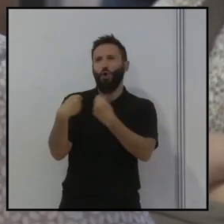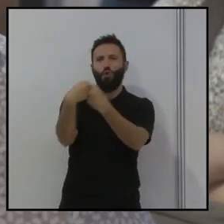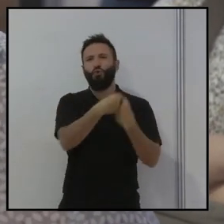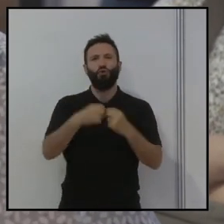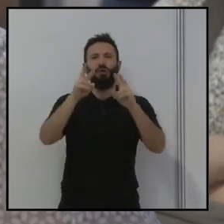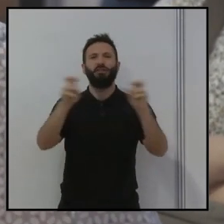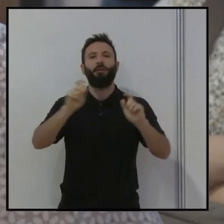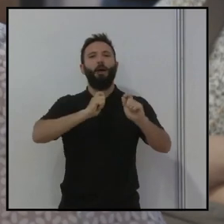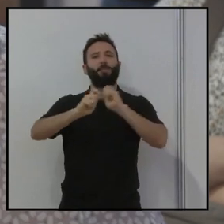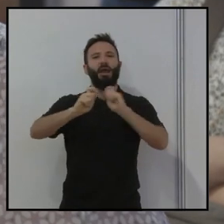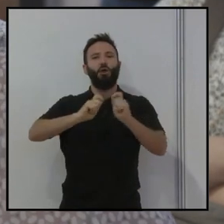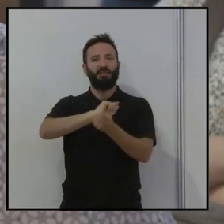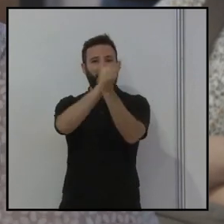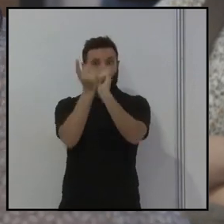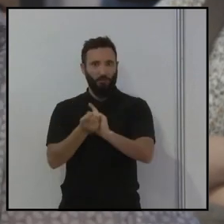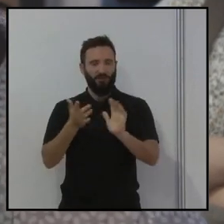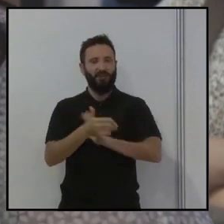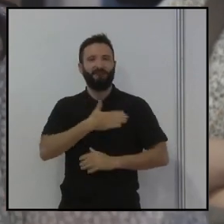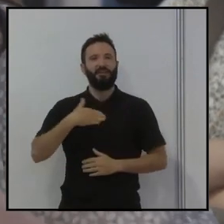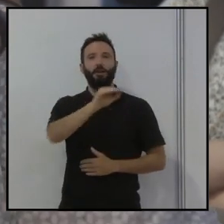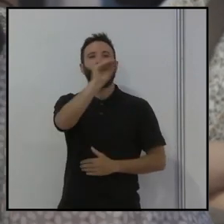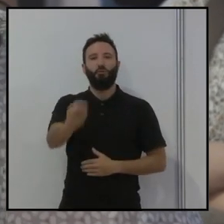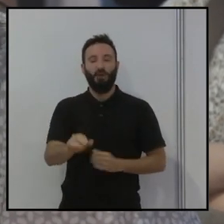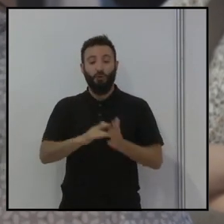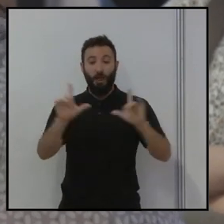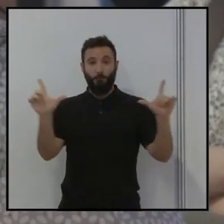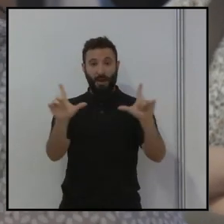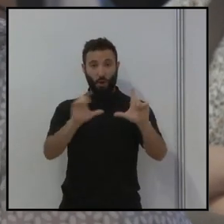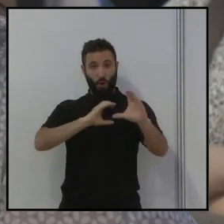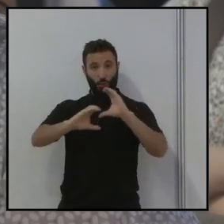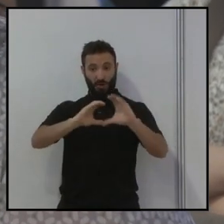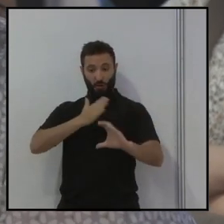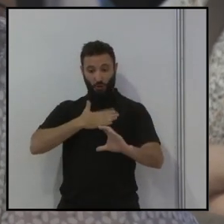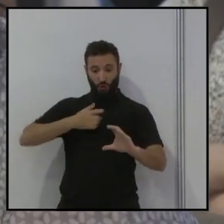también soy periodista y quería preguntaros si desde los medios nosotros mismos estamos